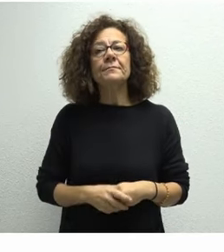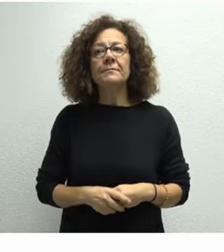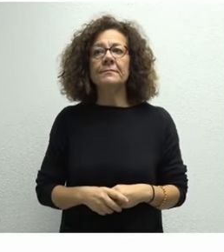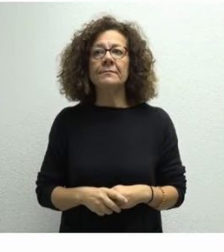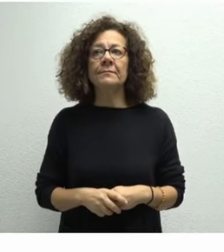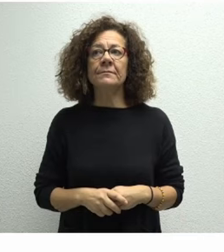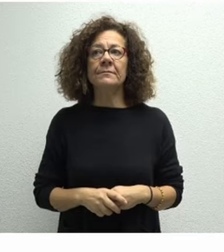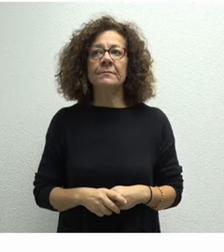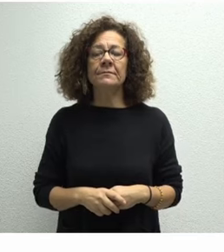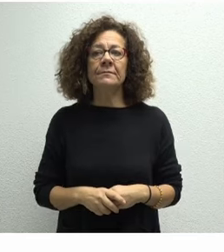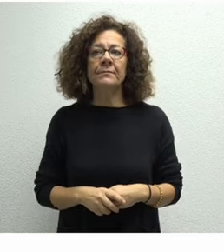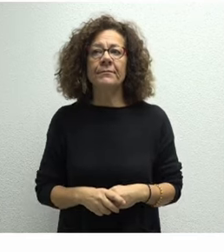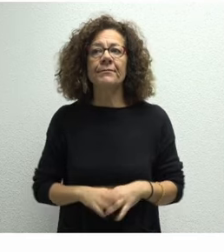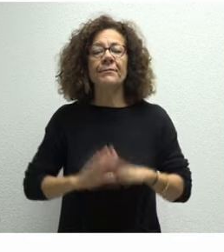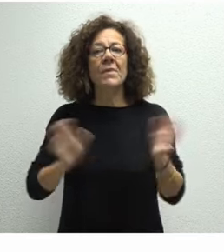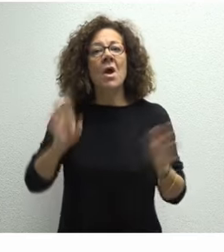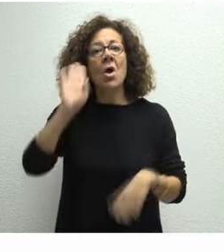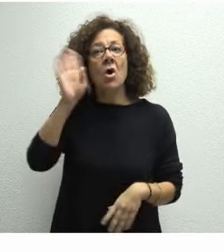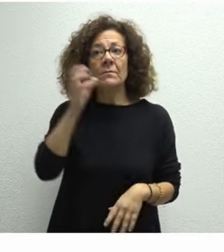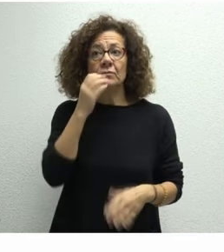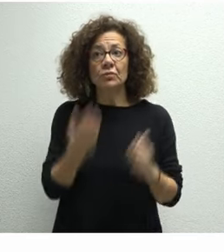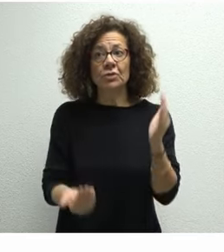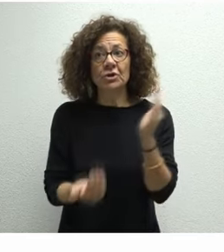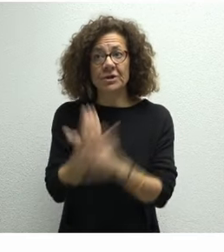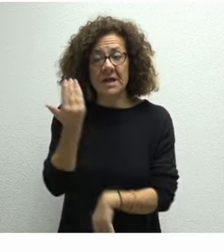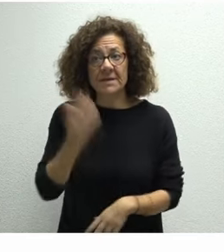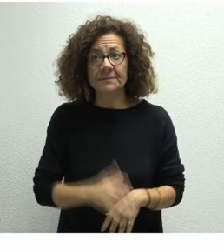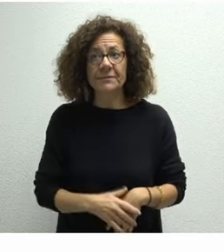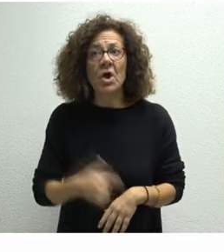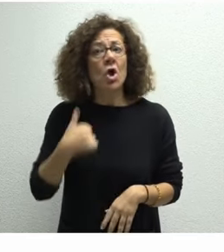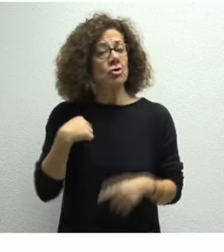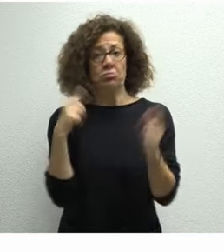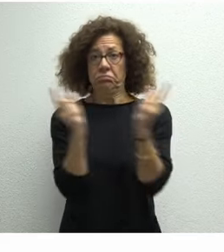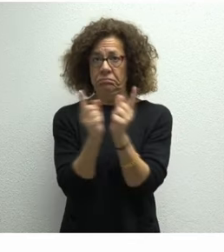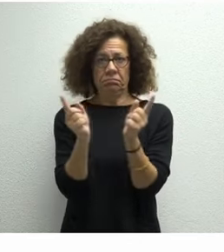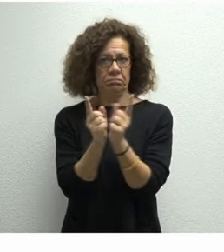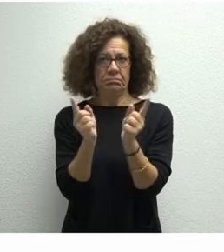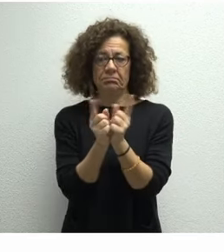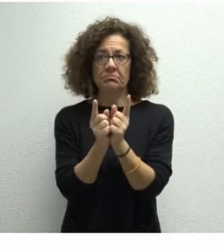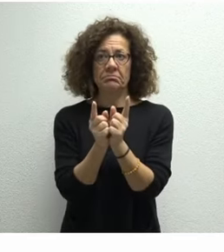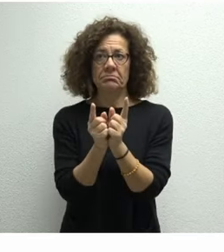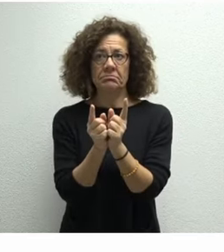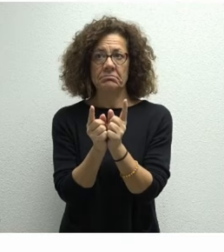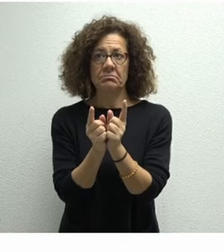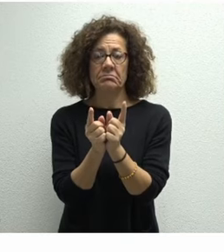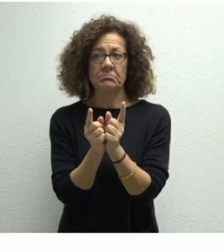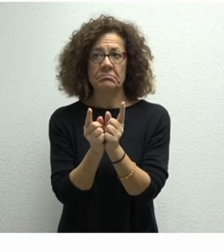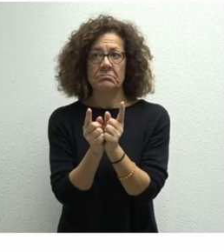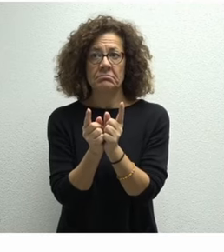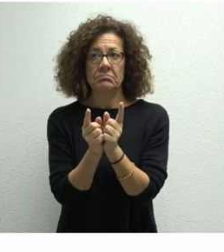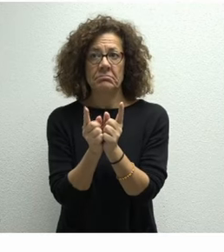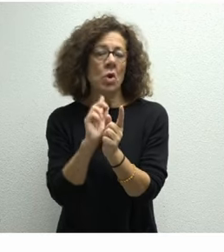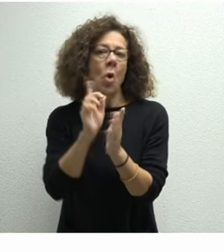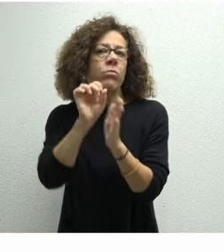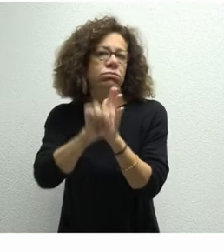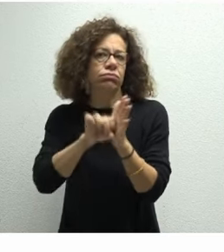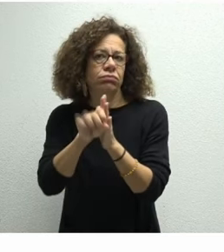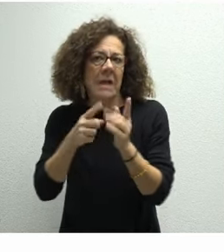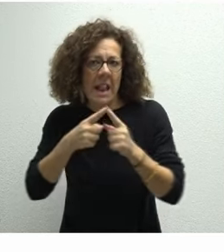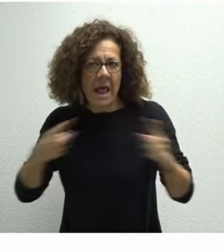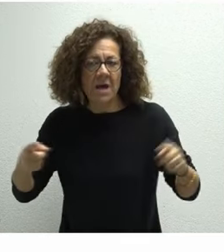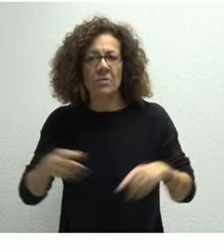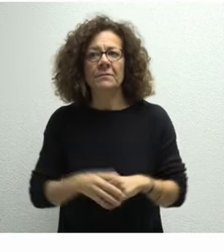gracias Pues Hola buenos días Eh yo voy a ser muy breve no no nos vamos a enrollar mucho